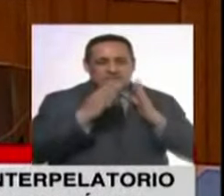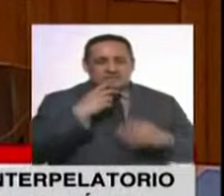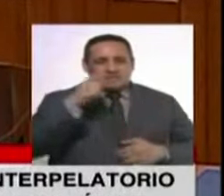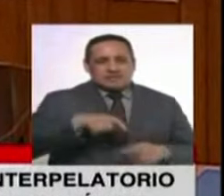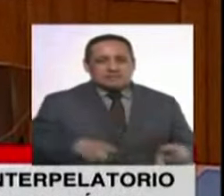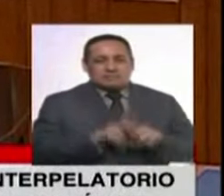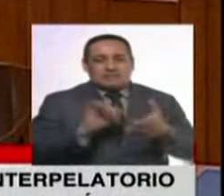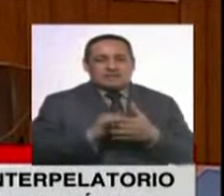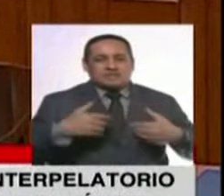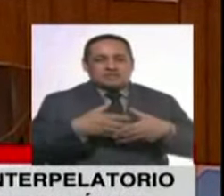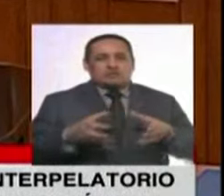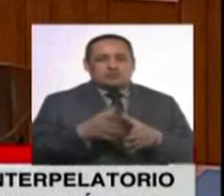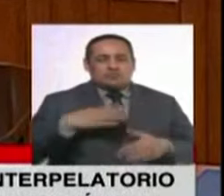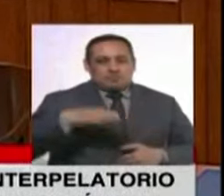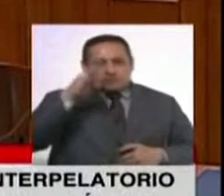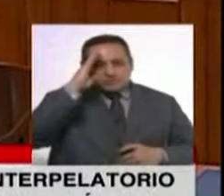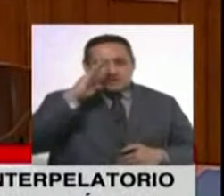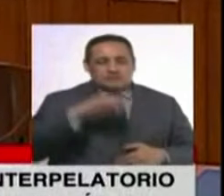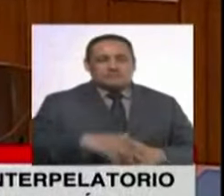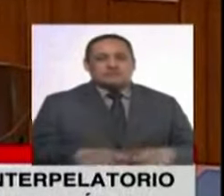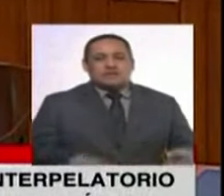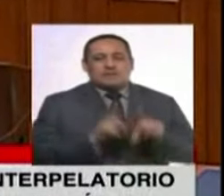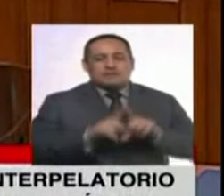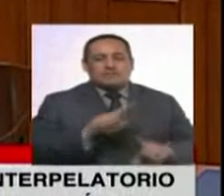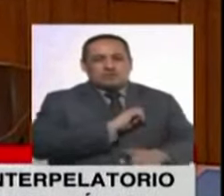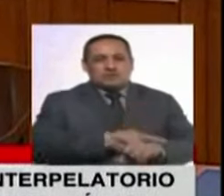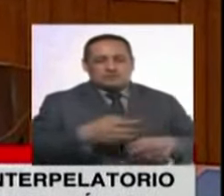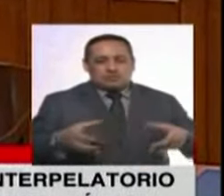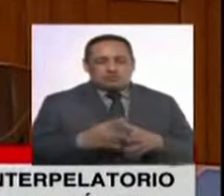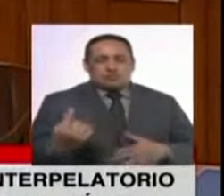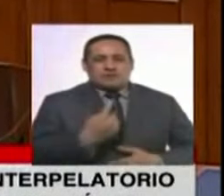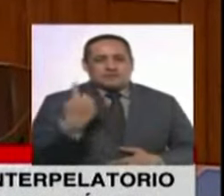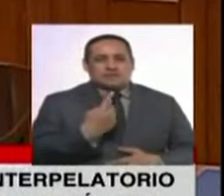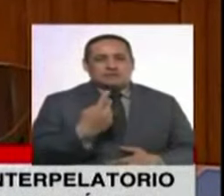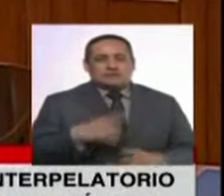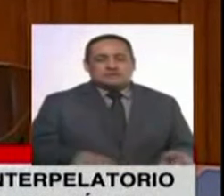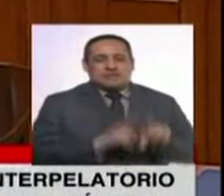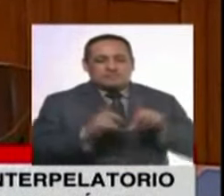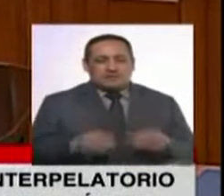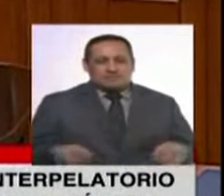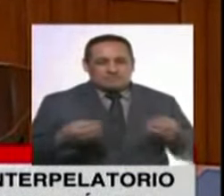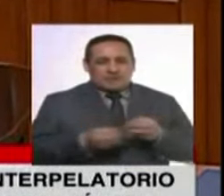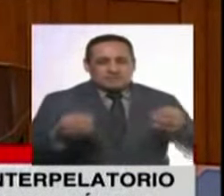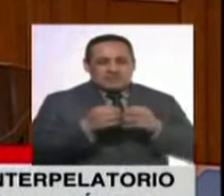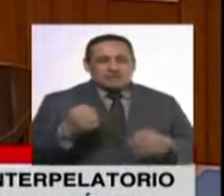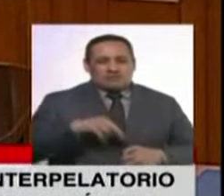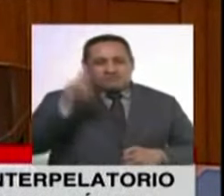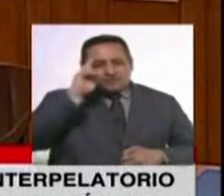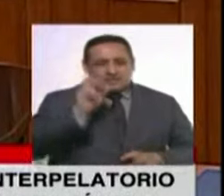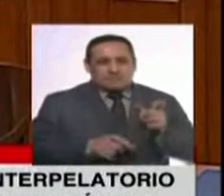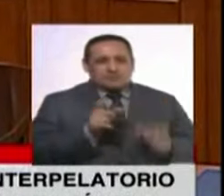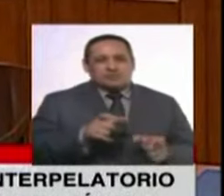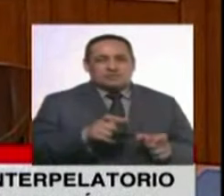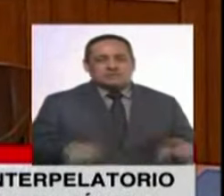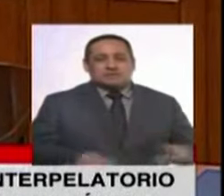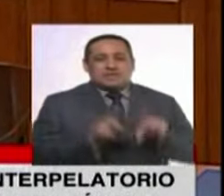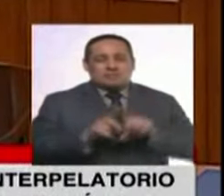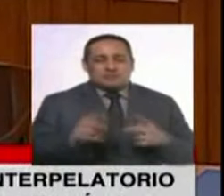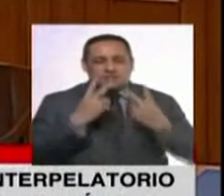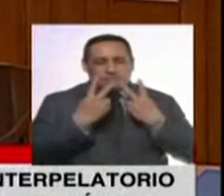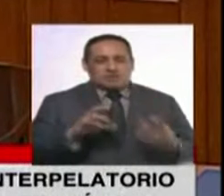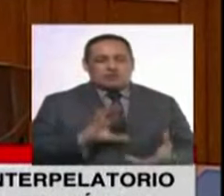necesidades que tiene nuestra Policía Nacional fortalecer la institución incrementar la confianza de la ciudadanía y